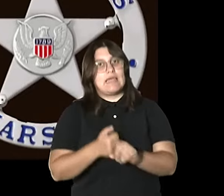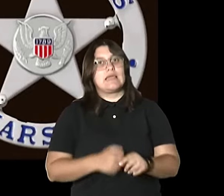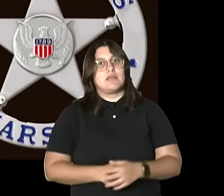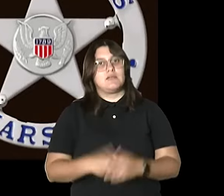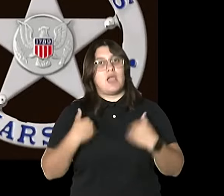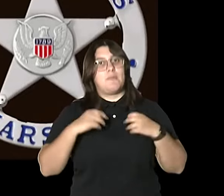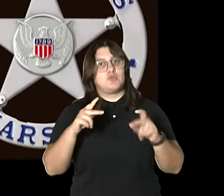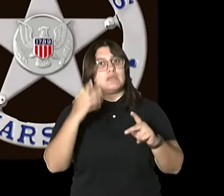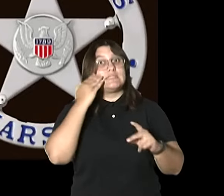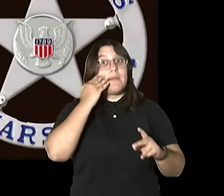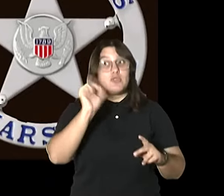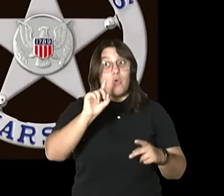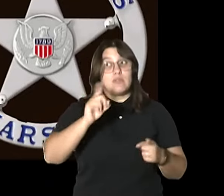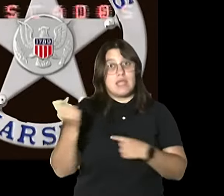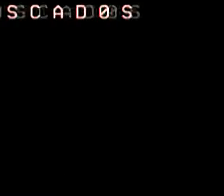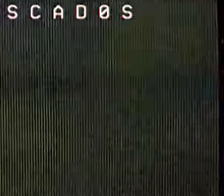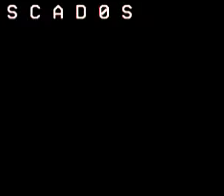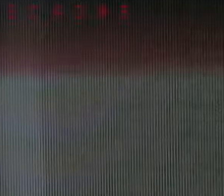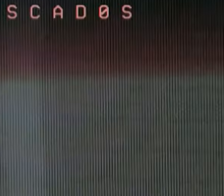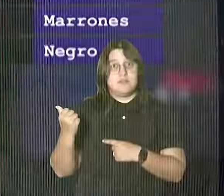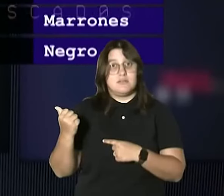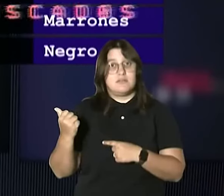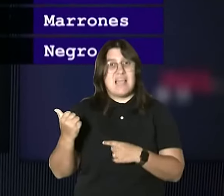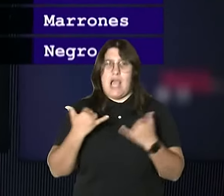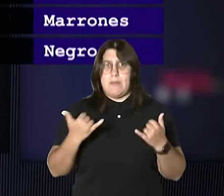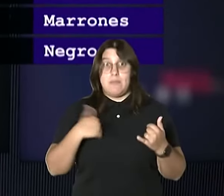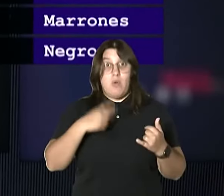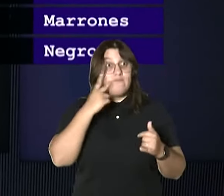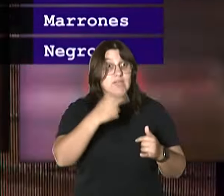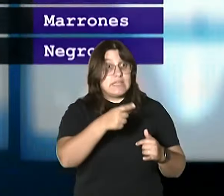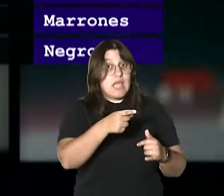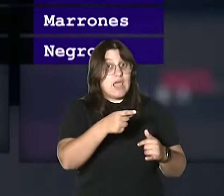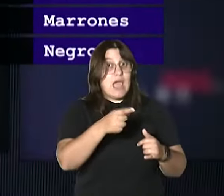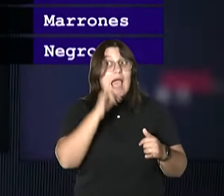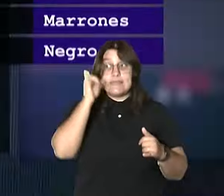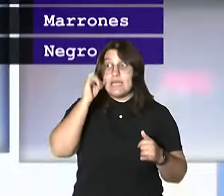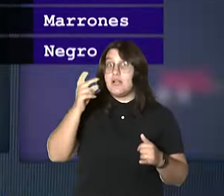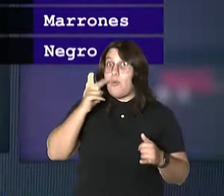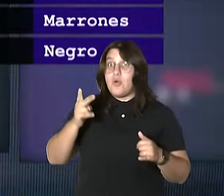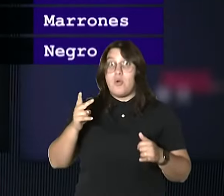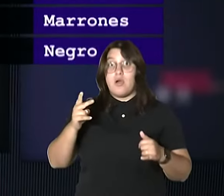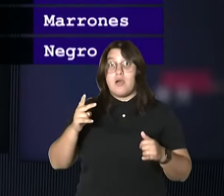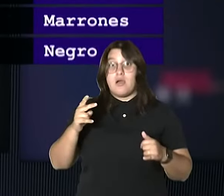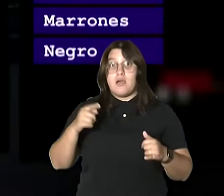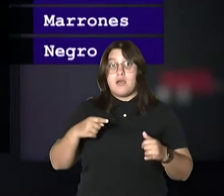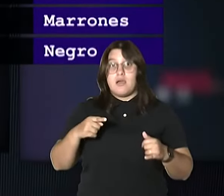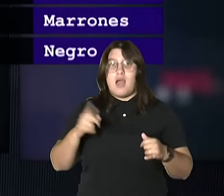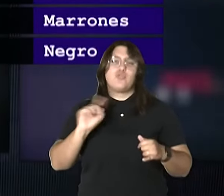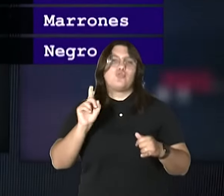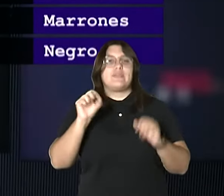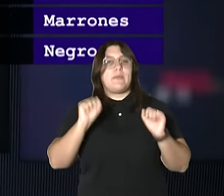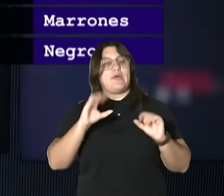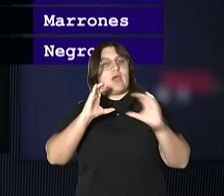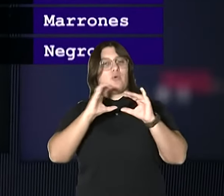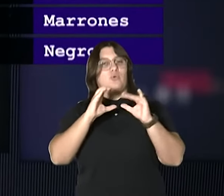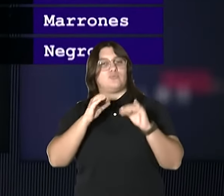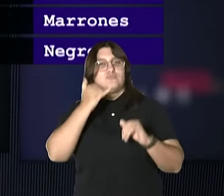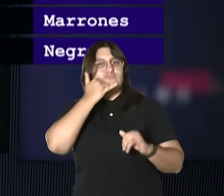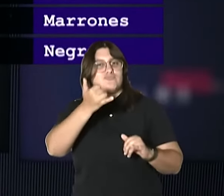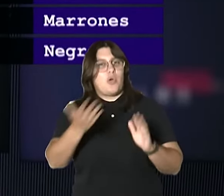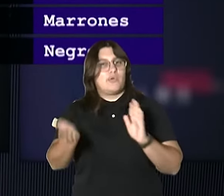usted sabe dónde se encuentra ahora mismo J Frank ahora mismo lo vio ayer lo vio a Qué números telefónicos compañero